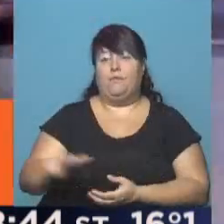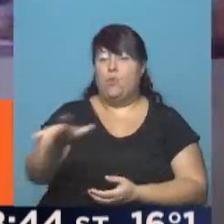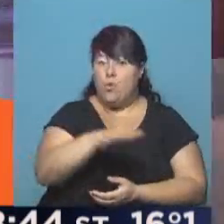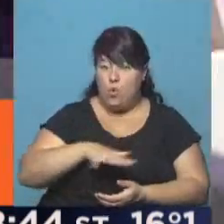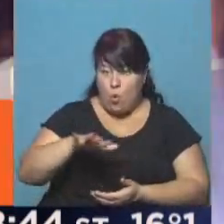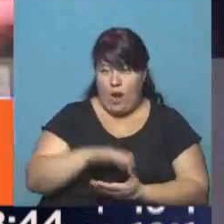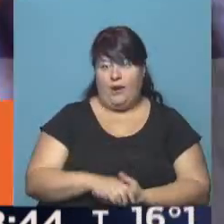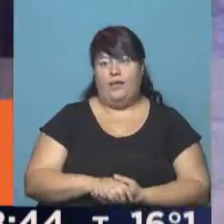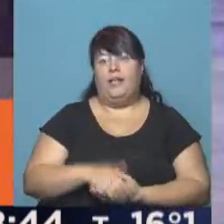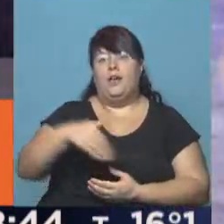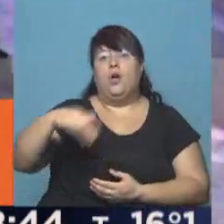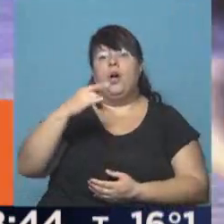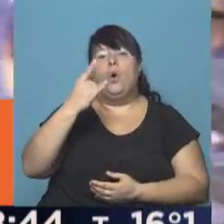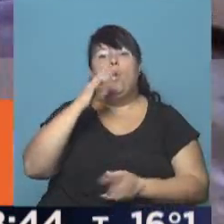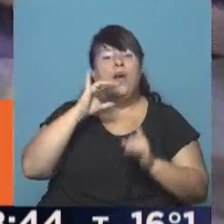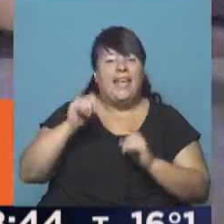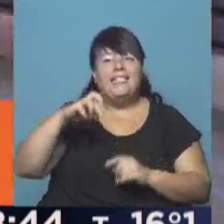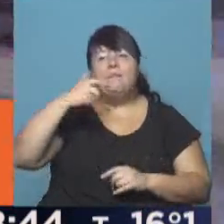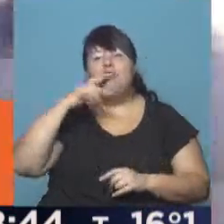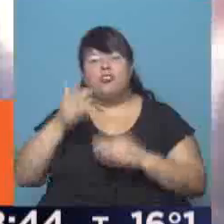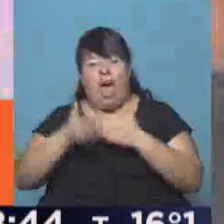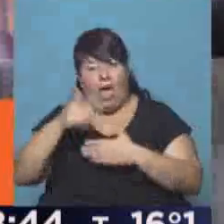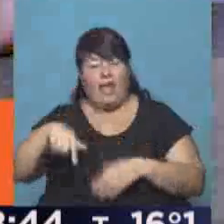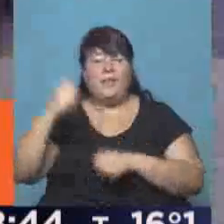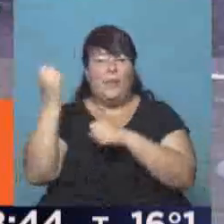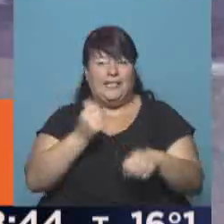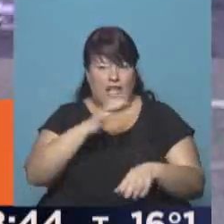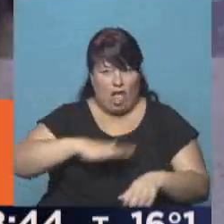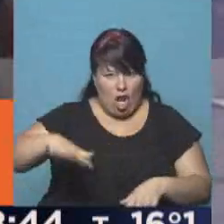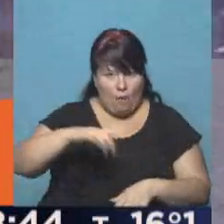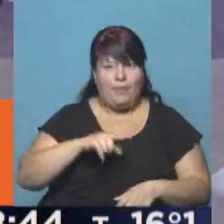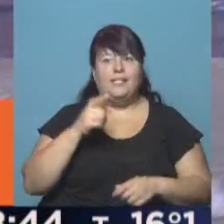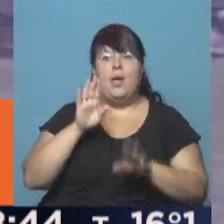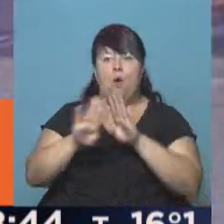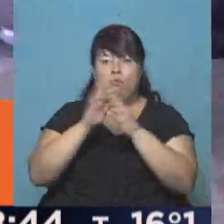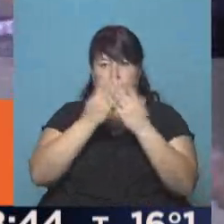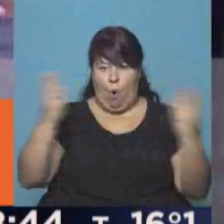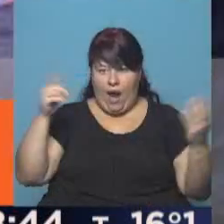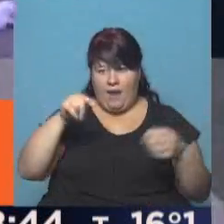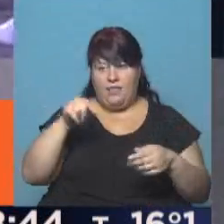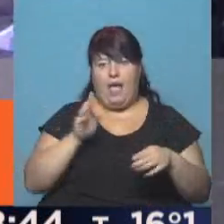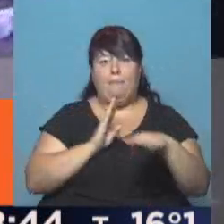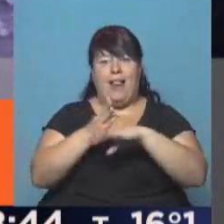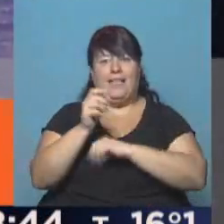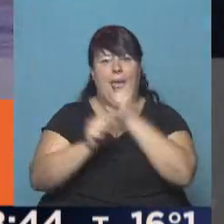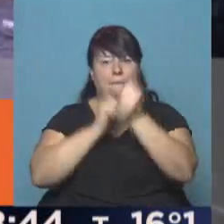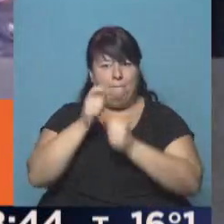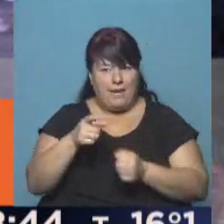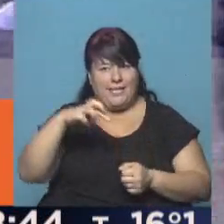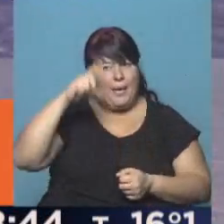justo josé de urquiza y gervasio posadas aquí en vicente lópez en uno de los portones que tiene la empresa